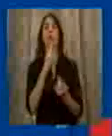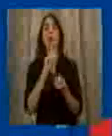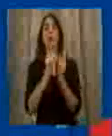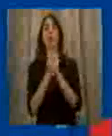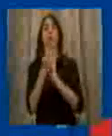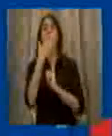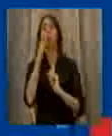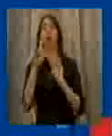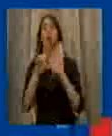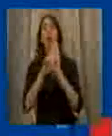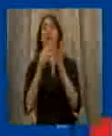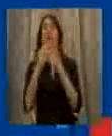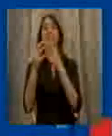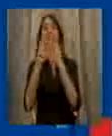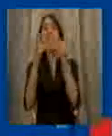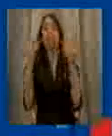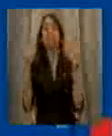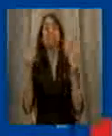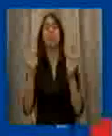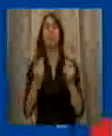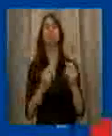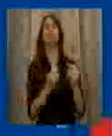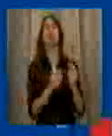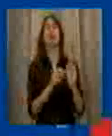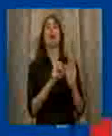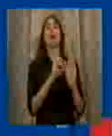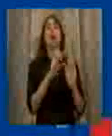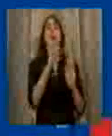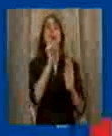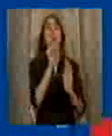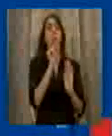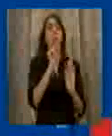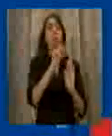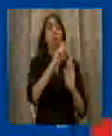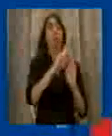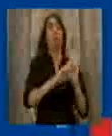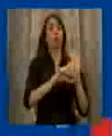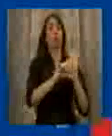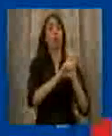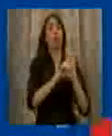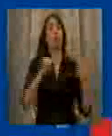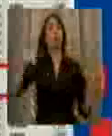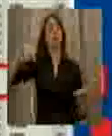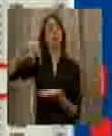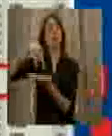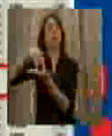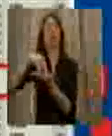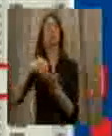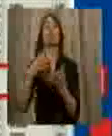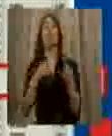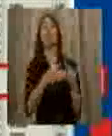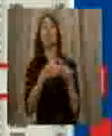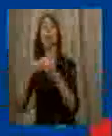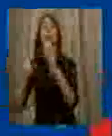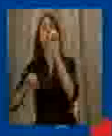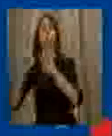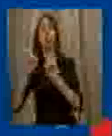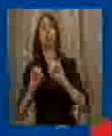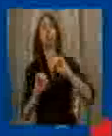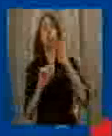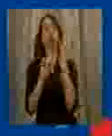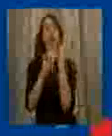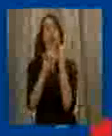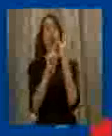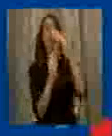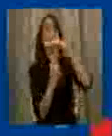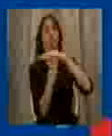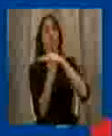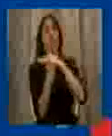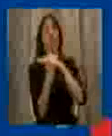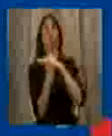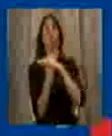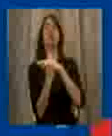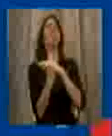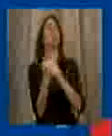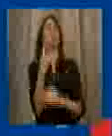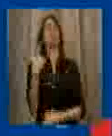tenemos que ingresar la ley de partidos políticos prontamente. Y un cuarto eje central es el de la seguridad